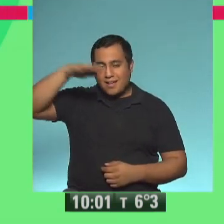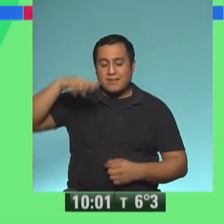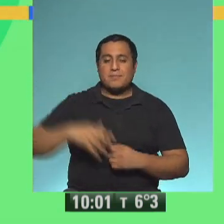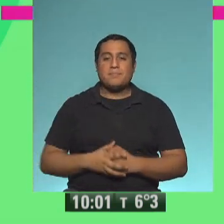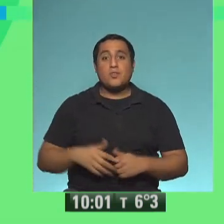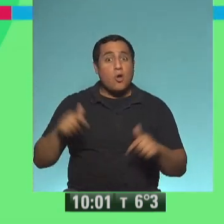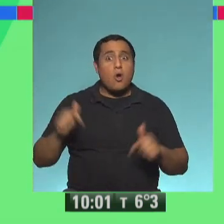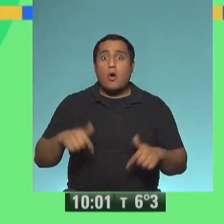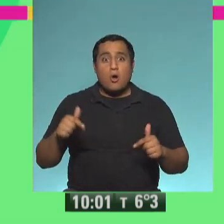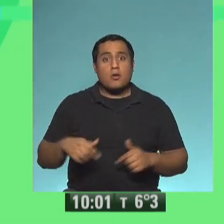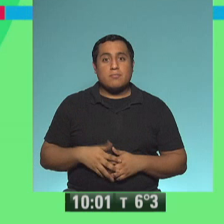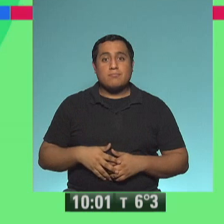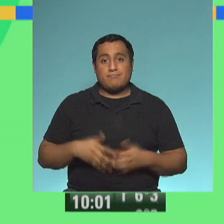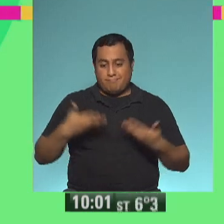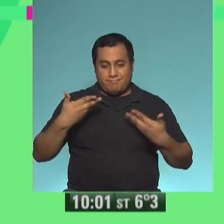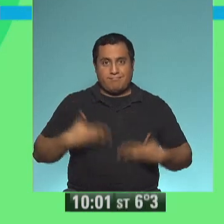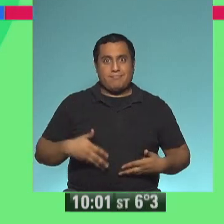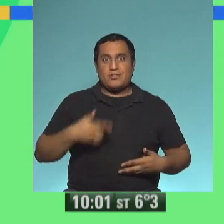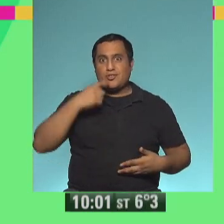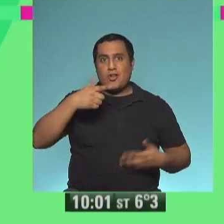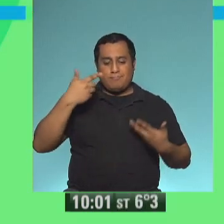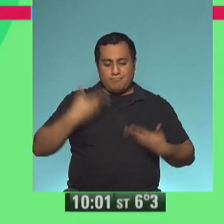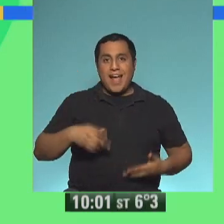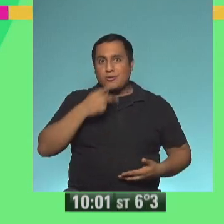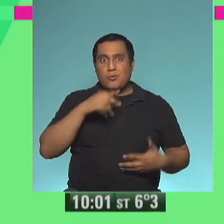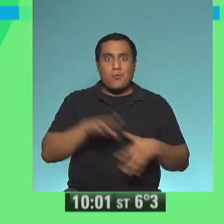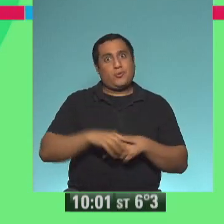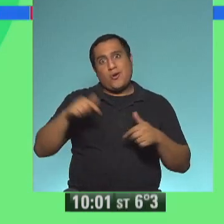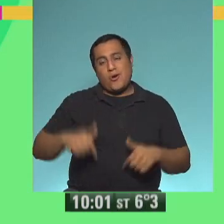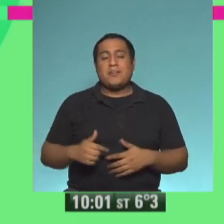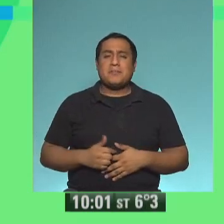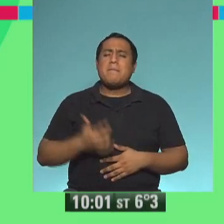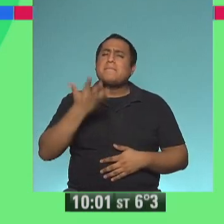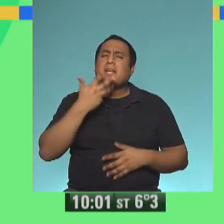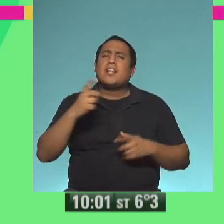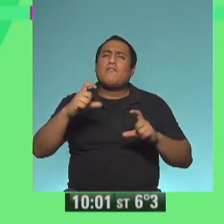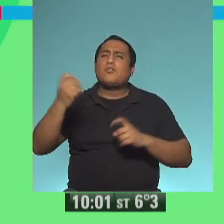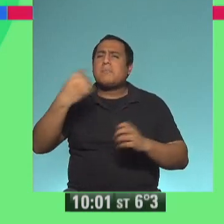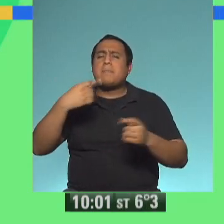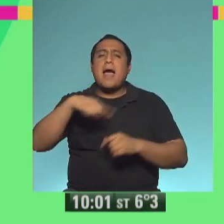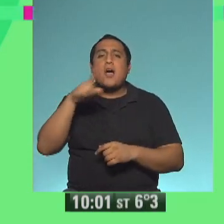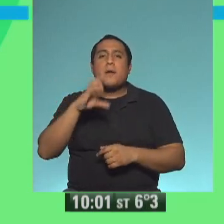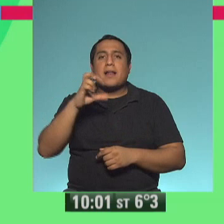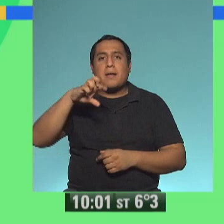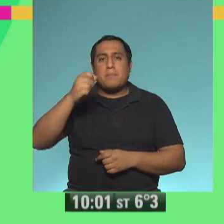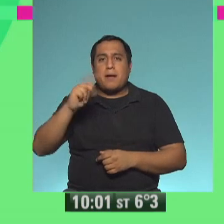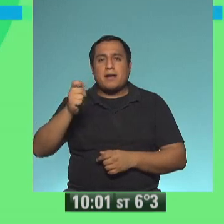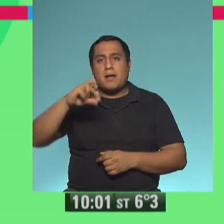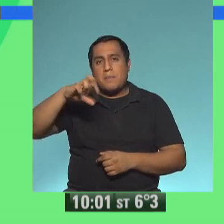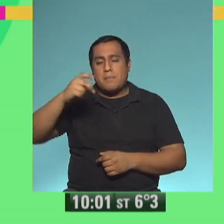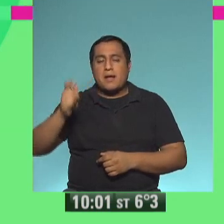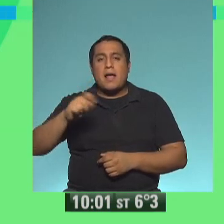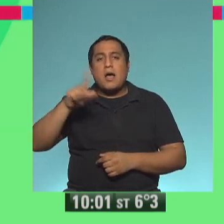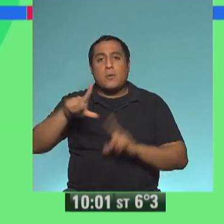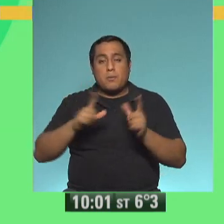eso es hoy. Mira, soy azul. Pero perfecto. ¡Qué bueno! Bueno, nos encanta que nos mande fotos. Arroba Canal Paca Paca, arroba TV